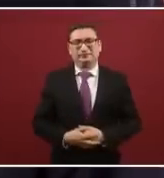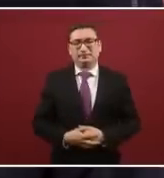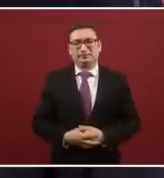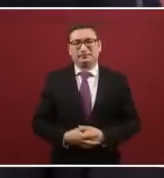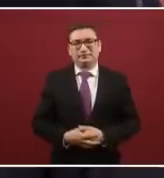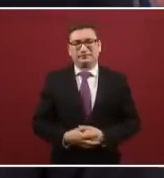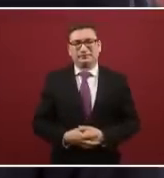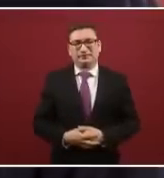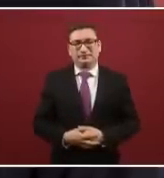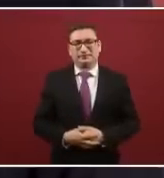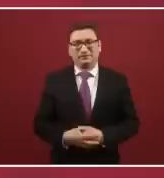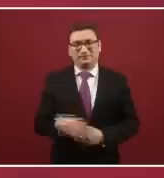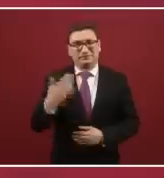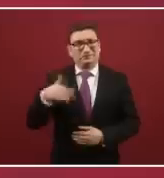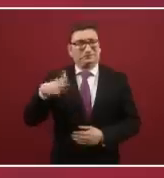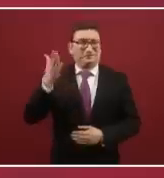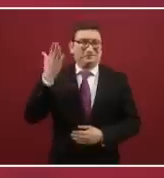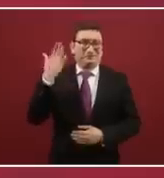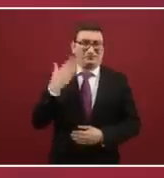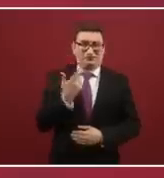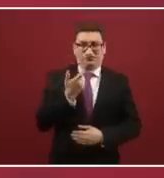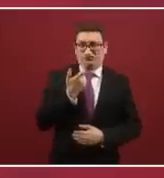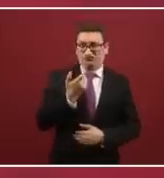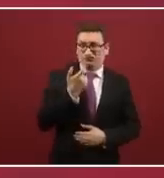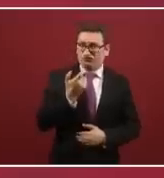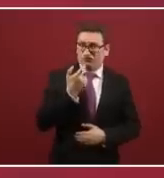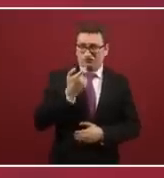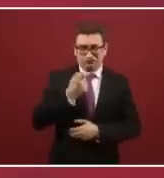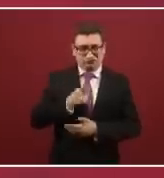era un botín